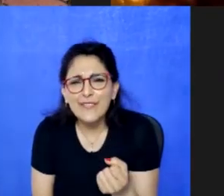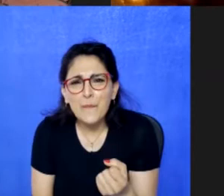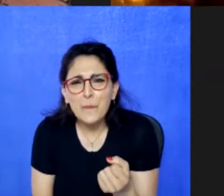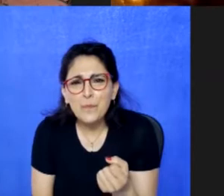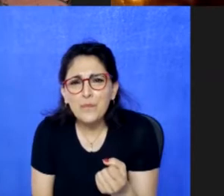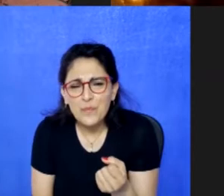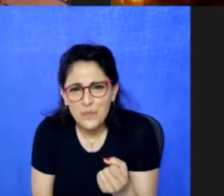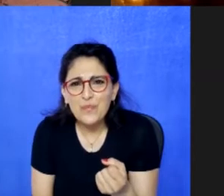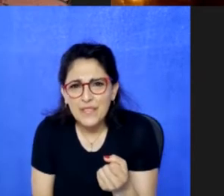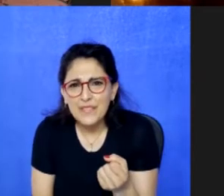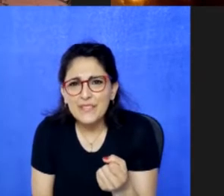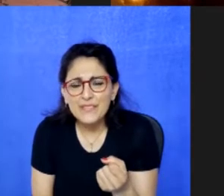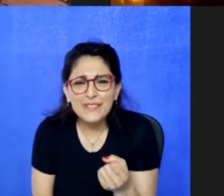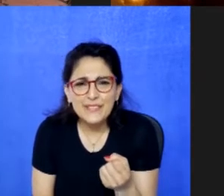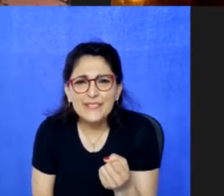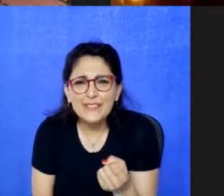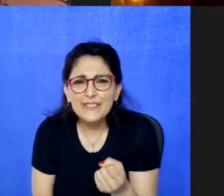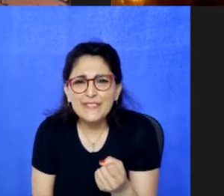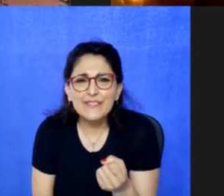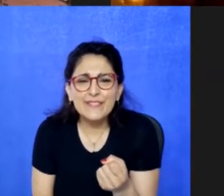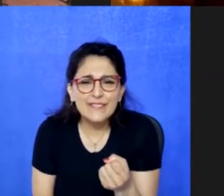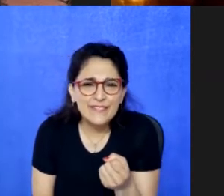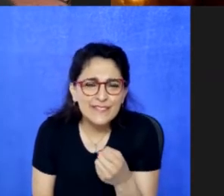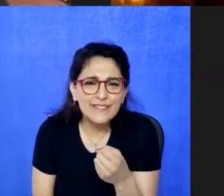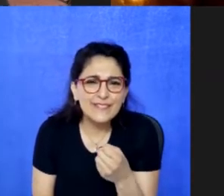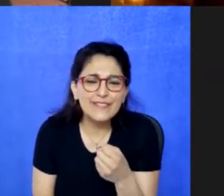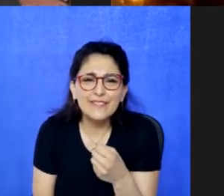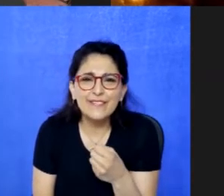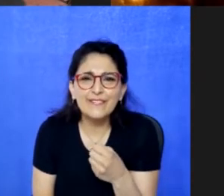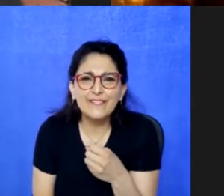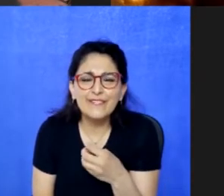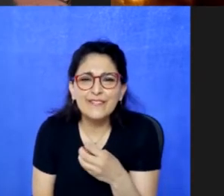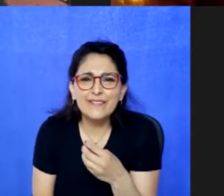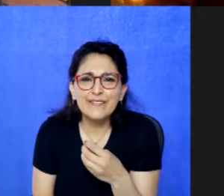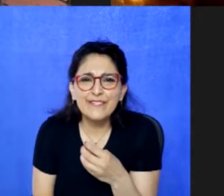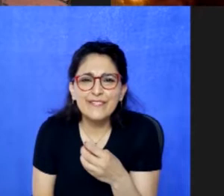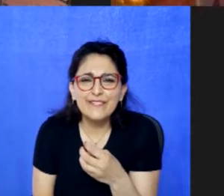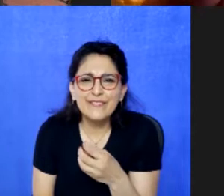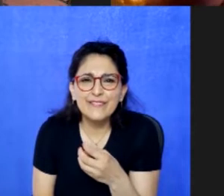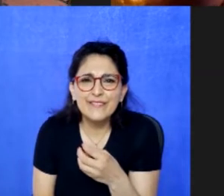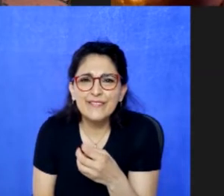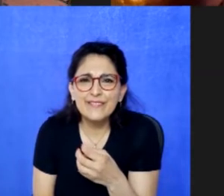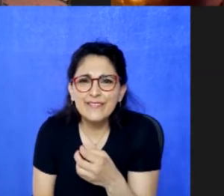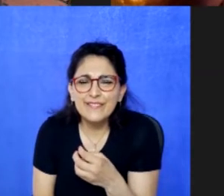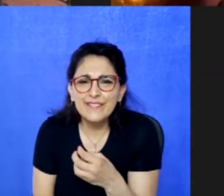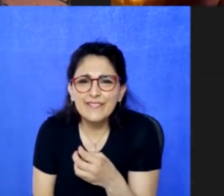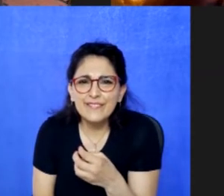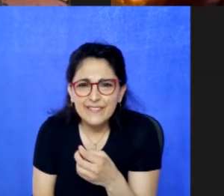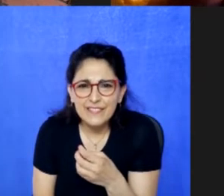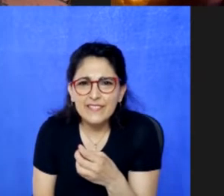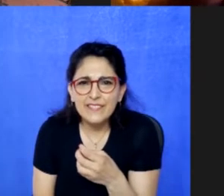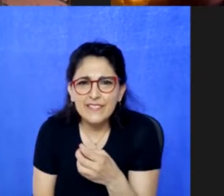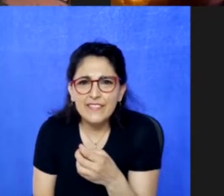todo grande. Vos venís para arriba, más subís hasta llegar al extremo norte de Italia, siempre más chica. No,